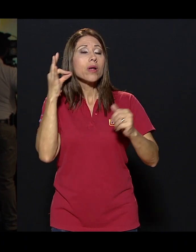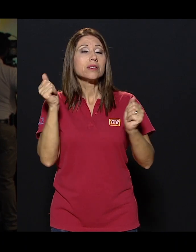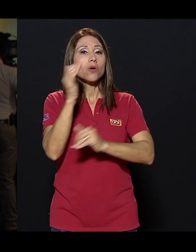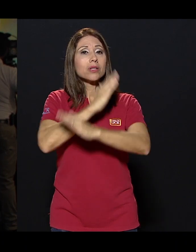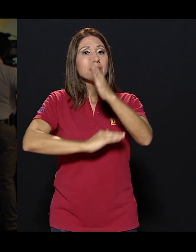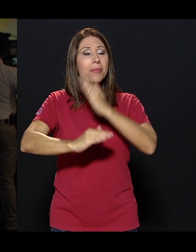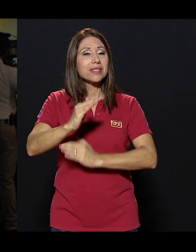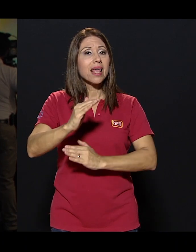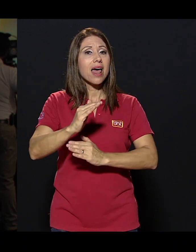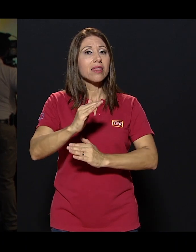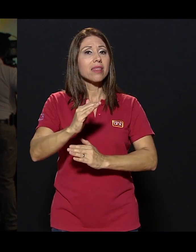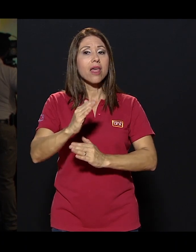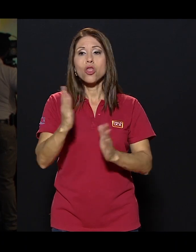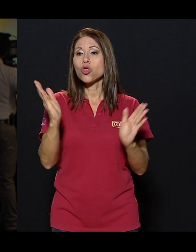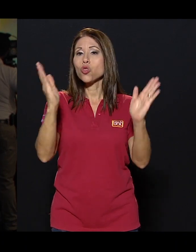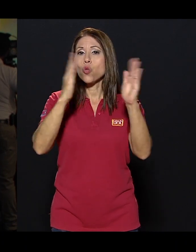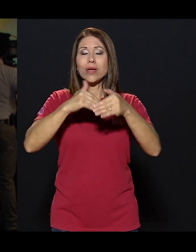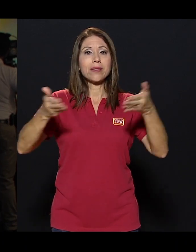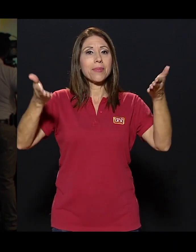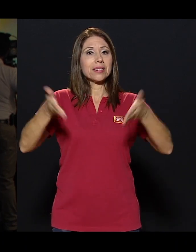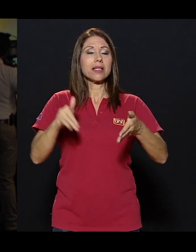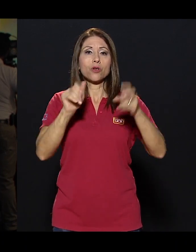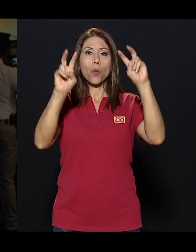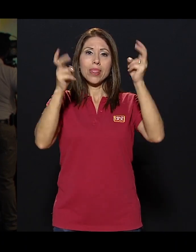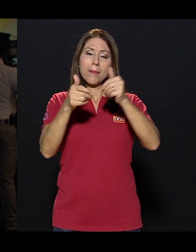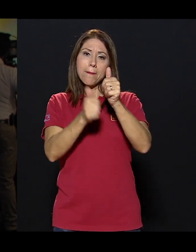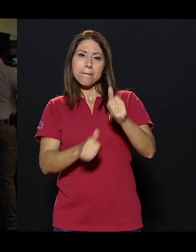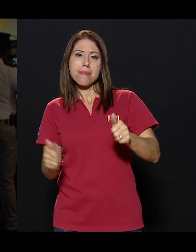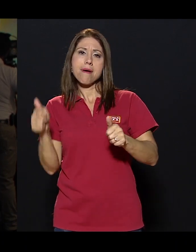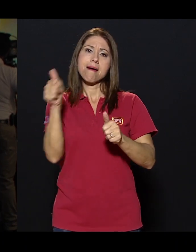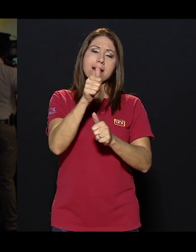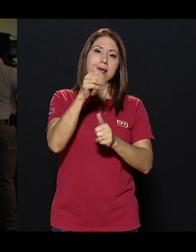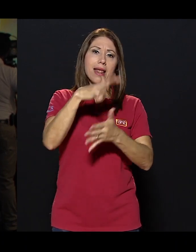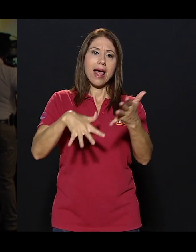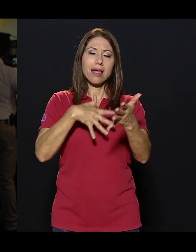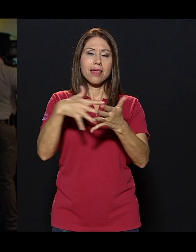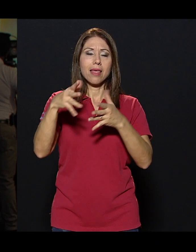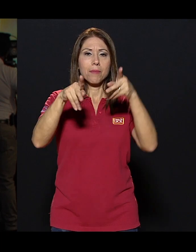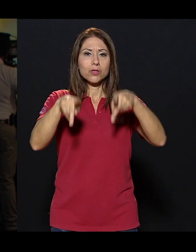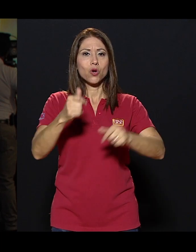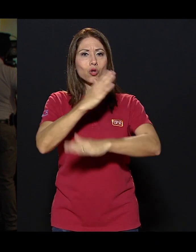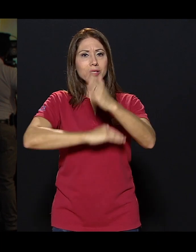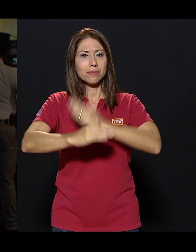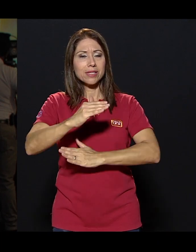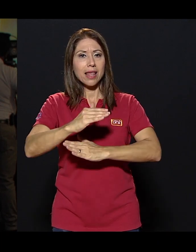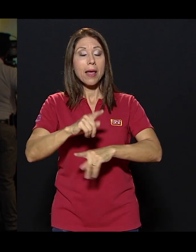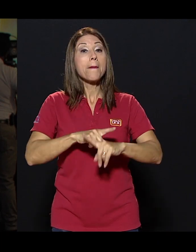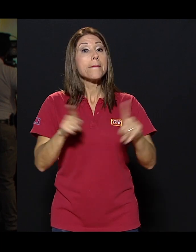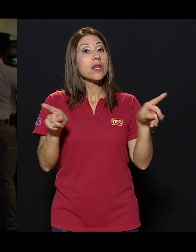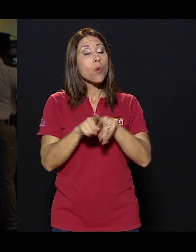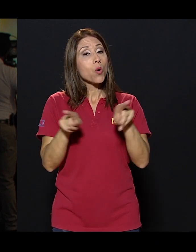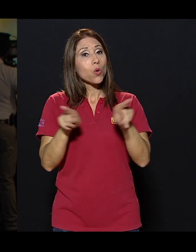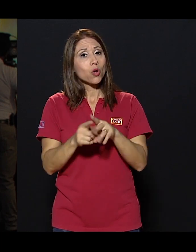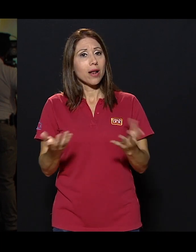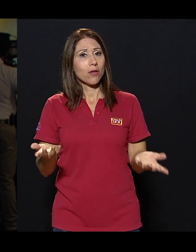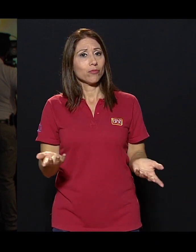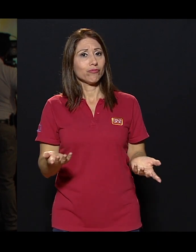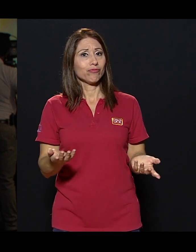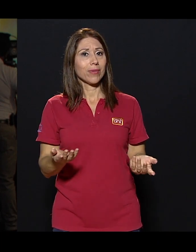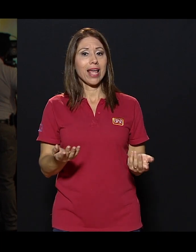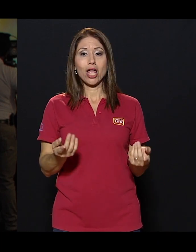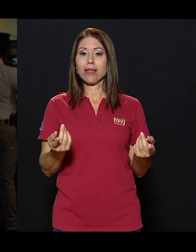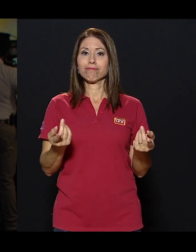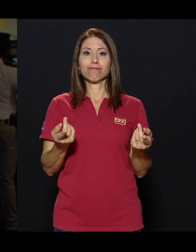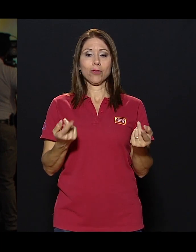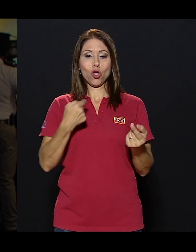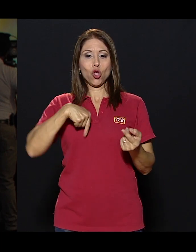con discapacidad no estén presentes como puntos prioritarios en la agenda de las personas con discapacidad. Pero por otro lado, tampoco